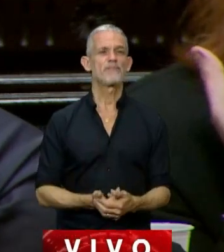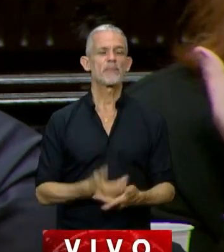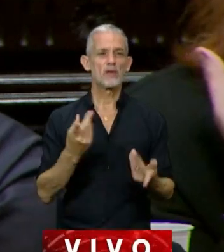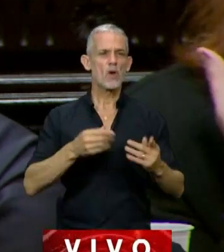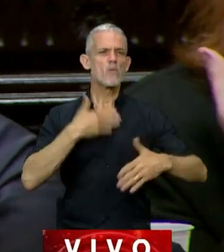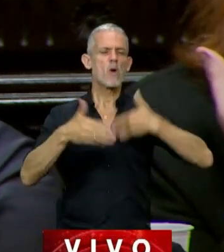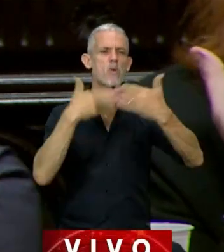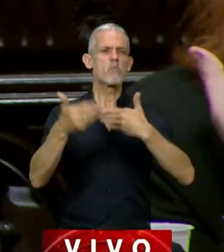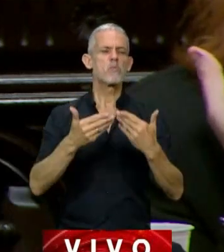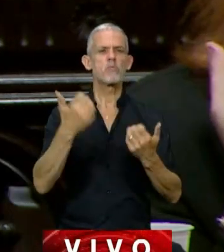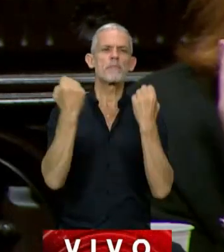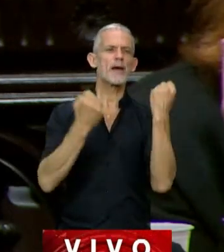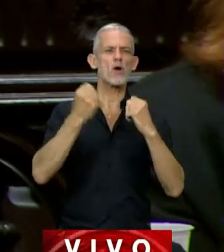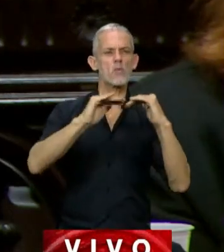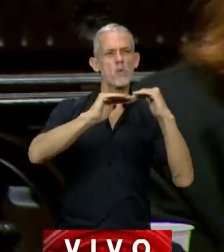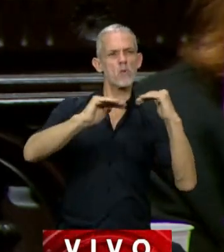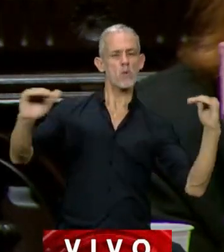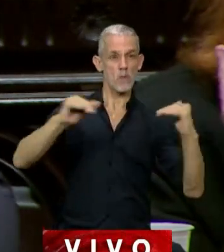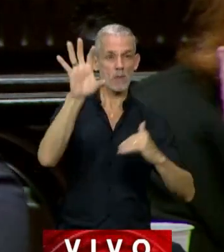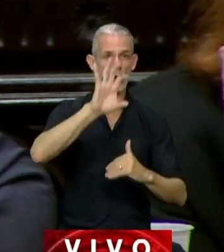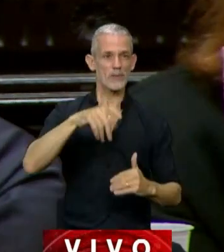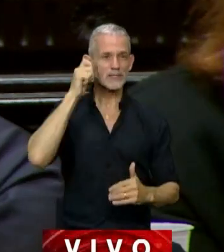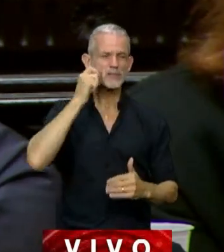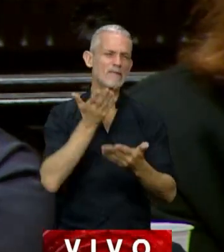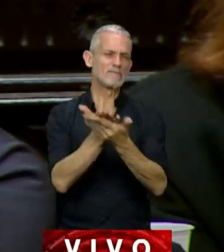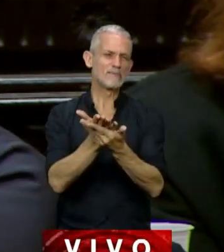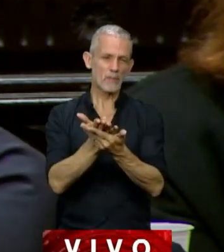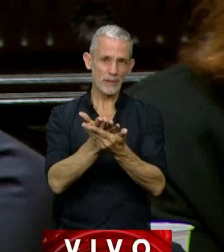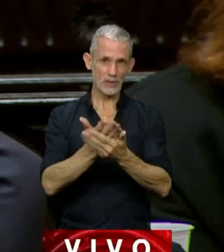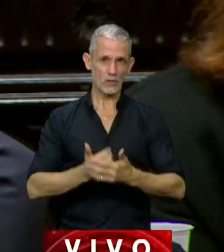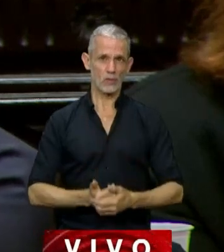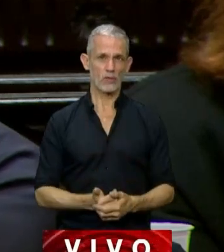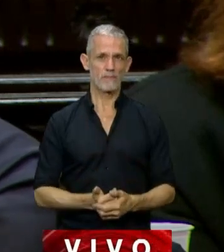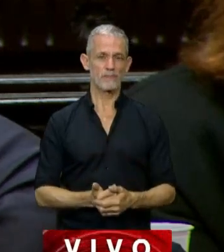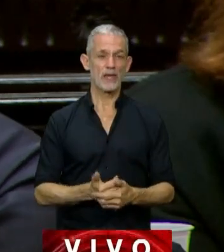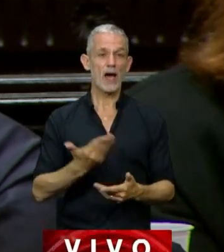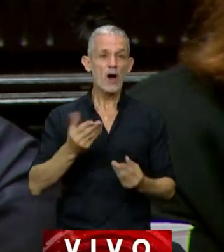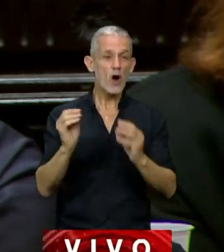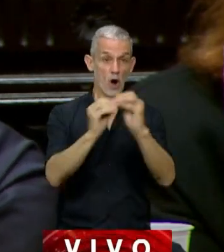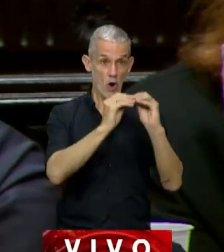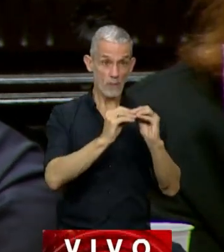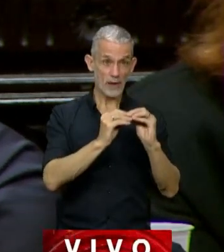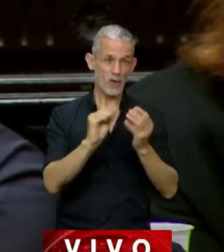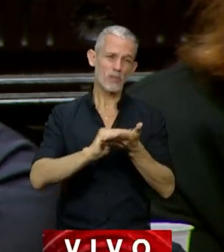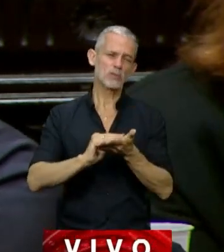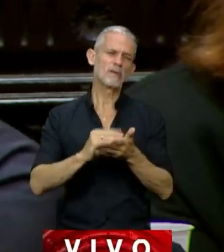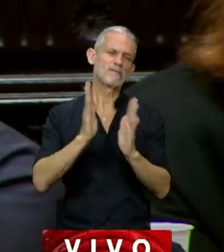el desarrollo armónico de la provincia. Le pido a nuestros colegas que